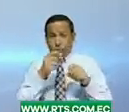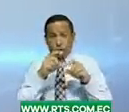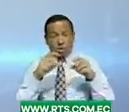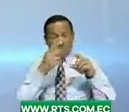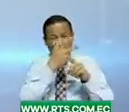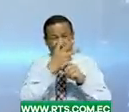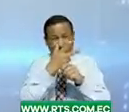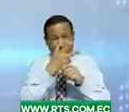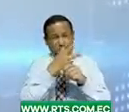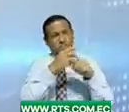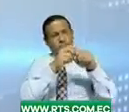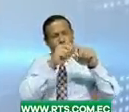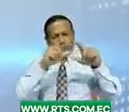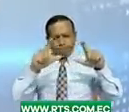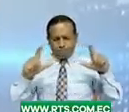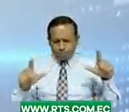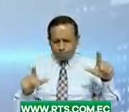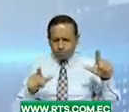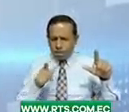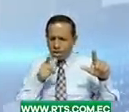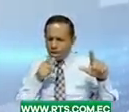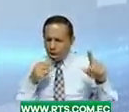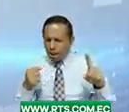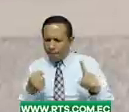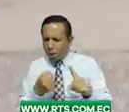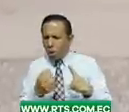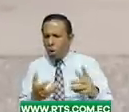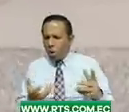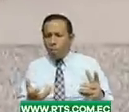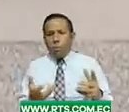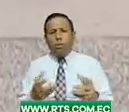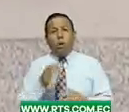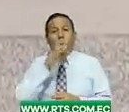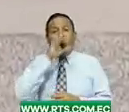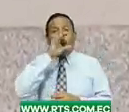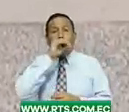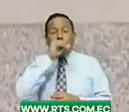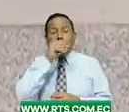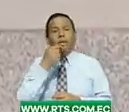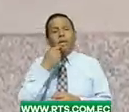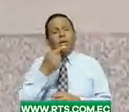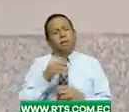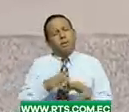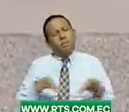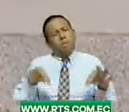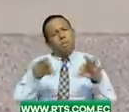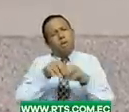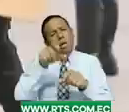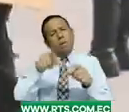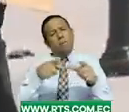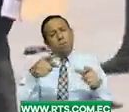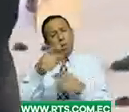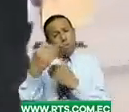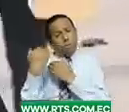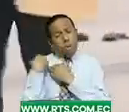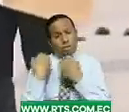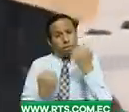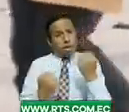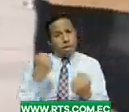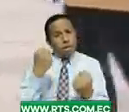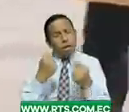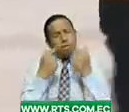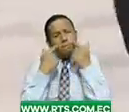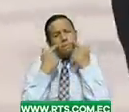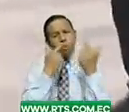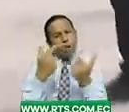a los conductores tener mayor cuidado en las vías, pues lo que menos quieren es que hechos como este se repitan en la ciudad.